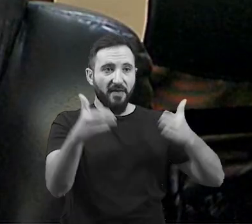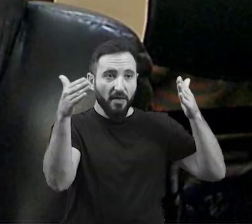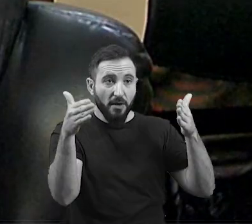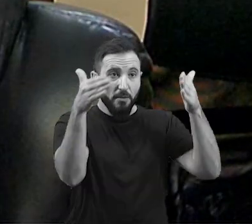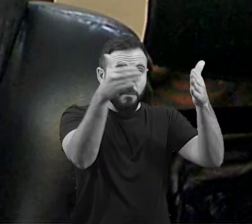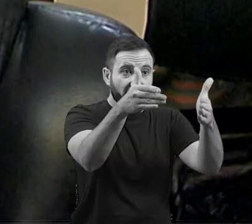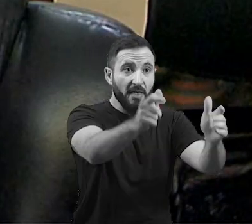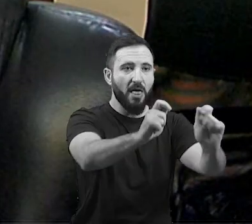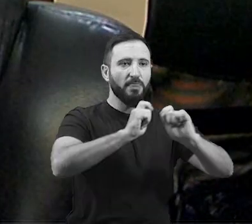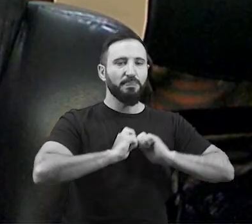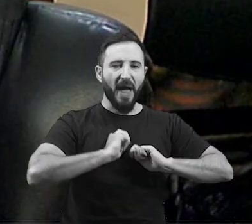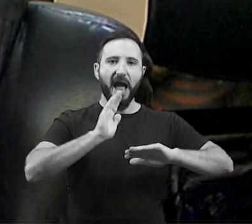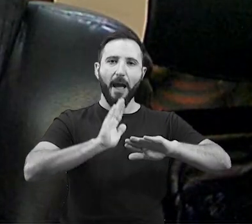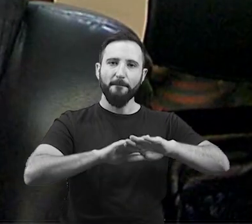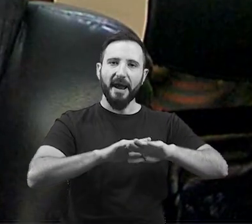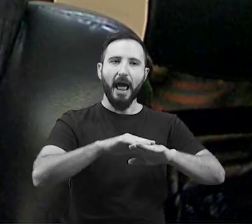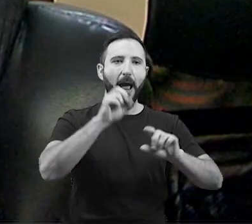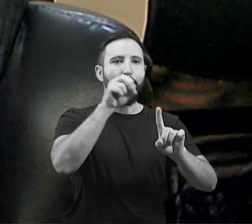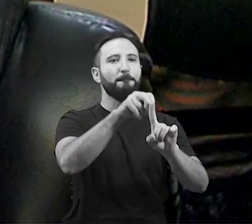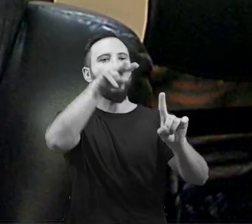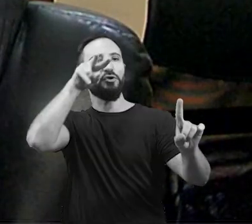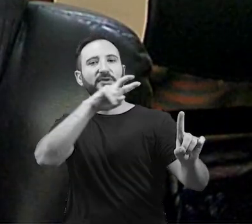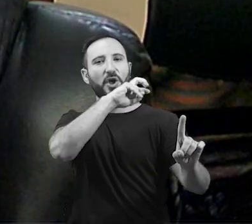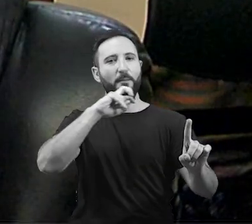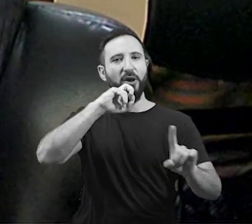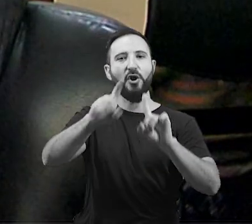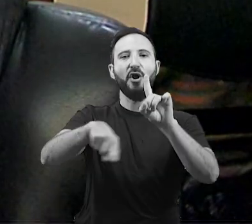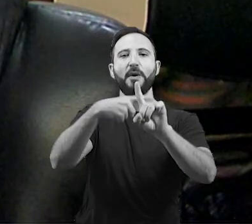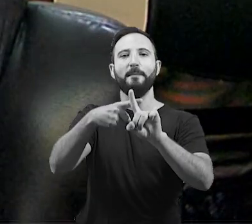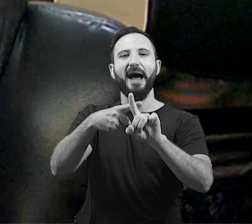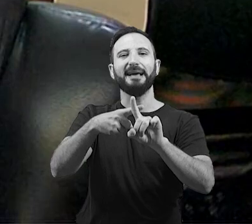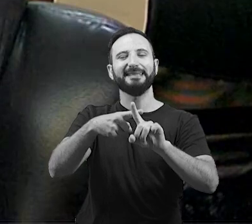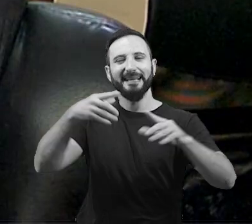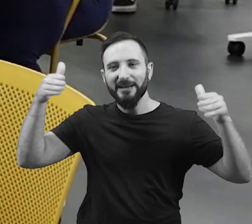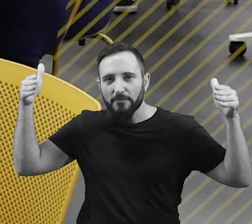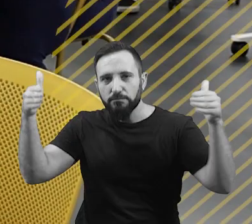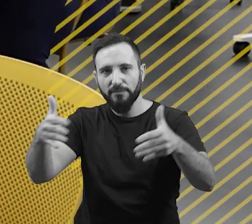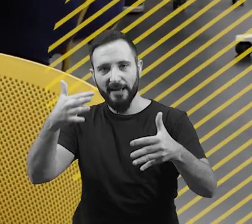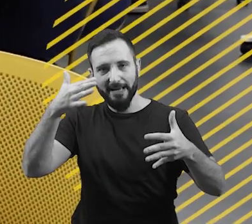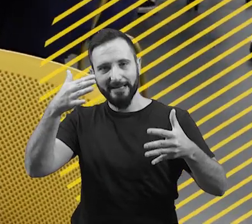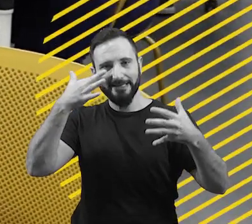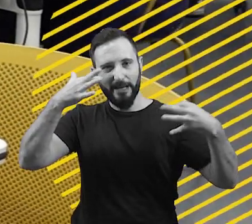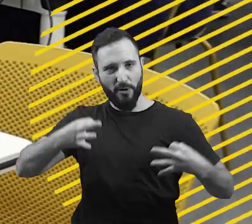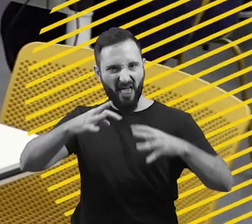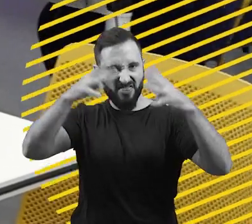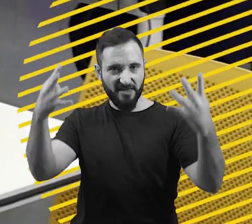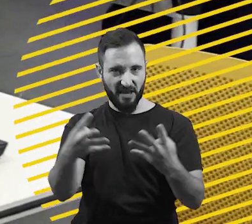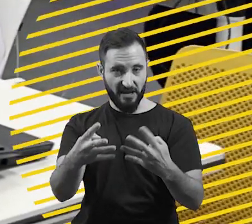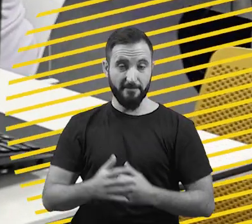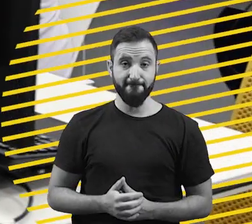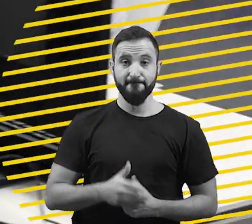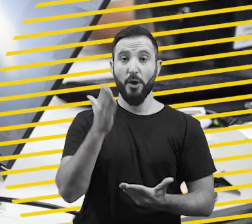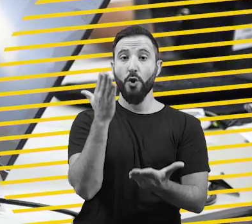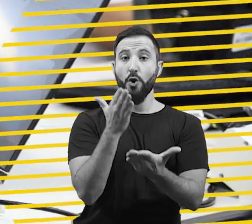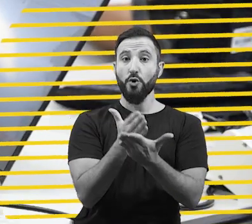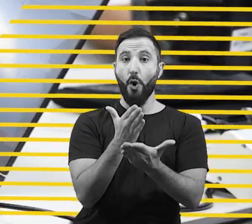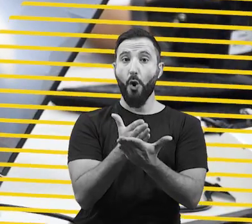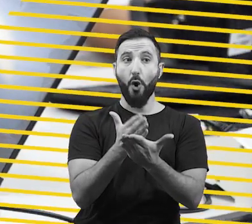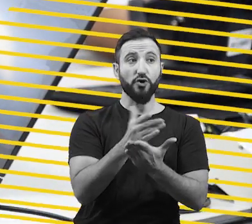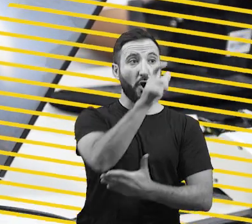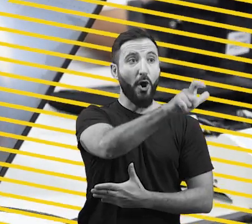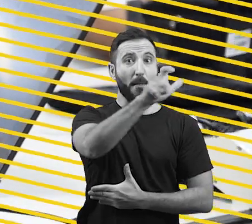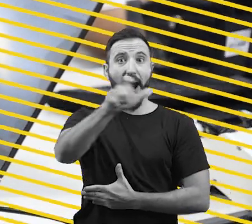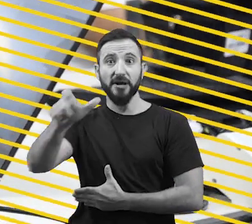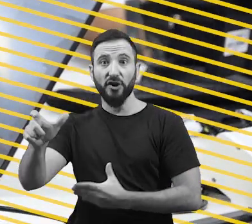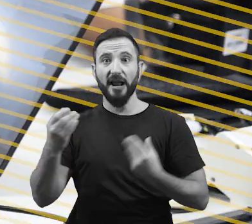aportar una valiosa visión y enfoque a la seguridad cibernética. Este curso ya ha cambiado muchas vidas y su objetivo